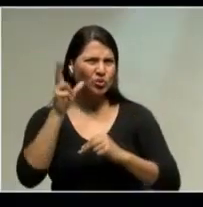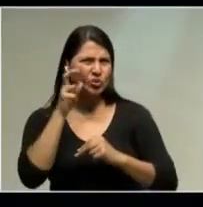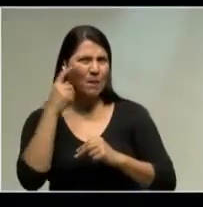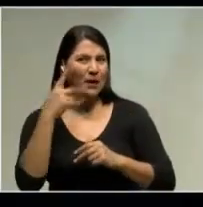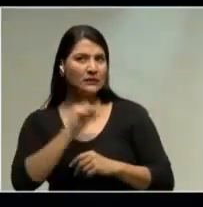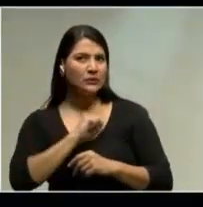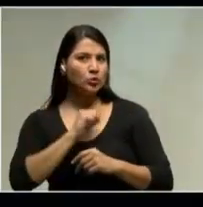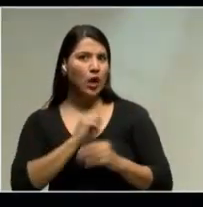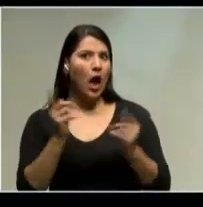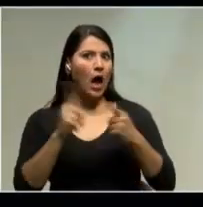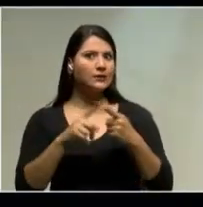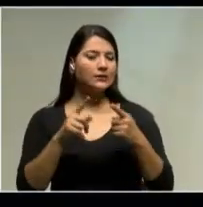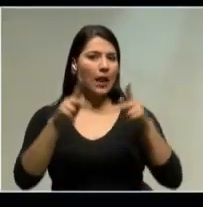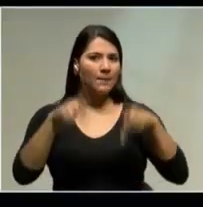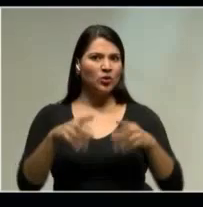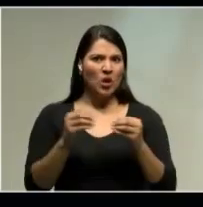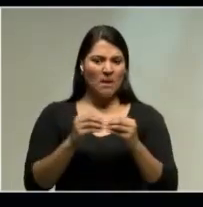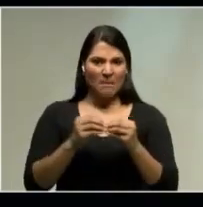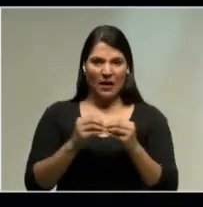valiente.